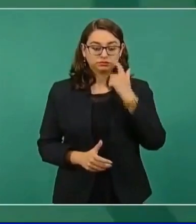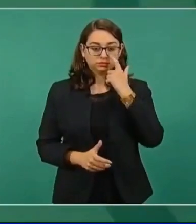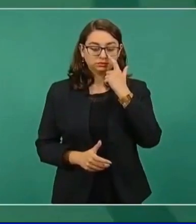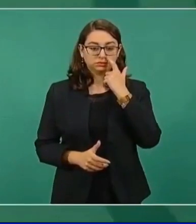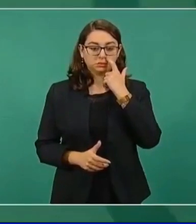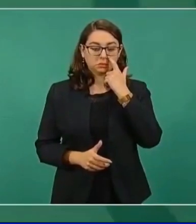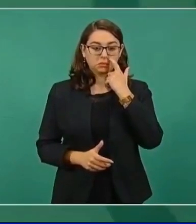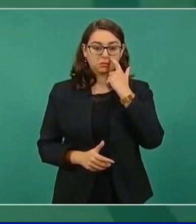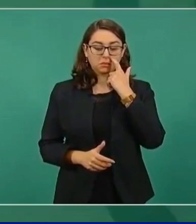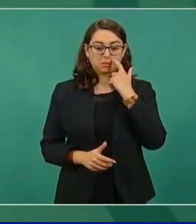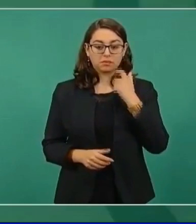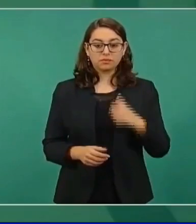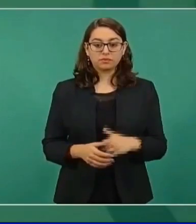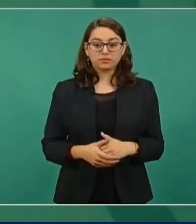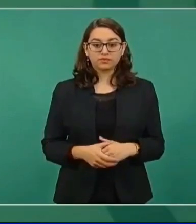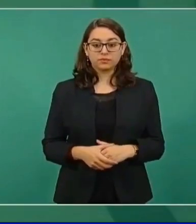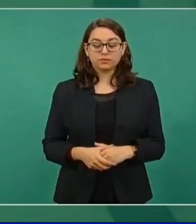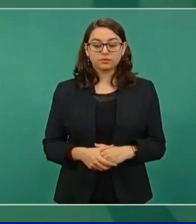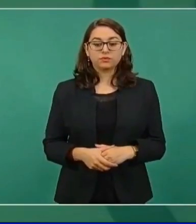se está